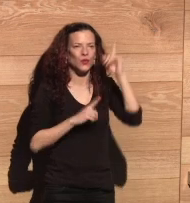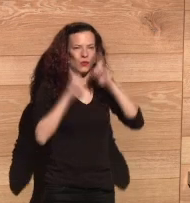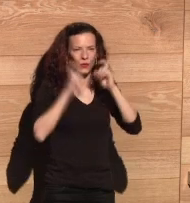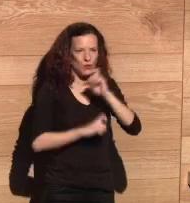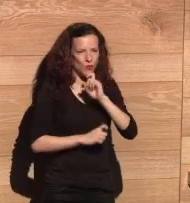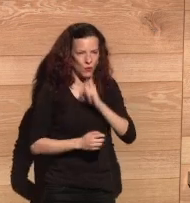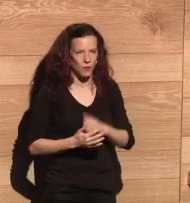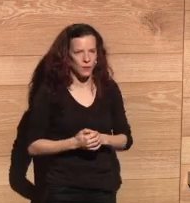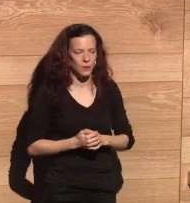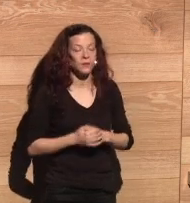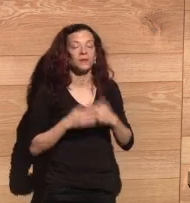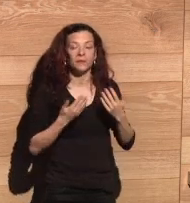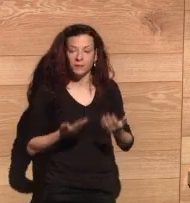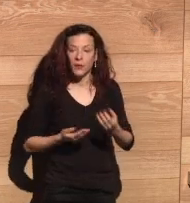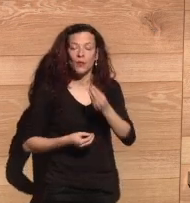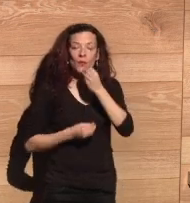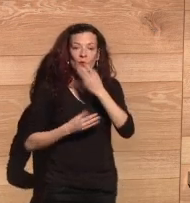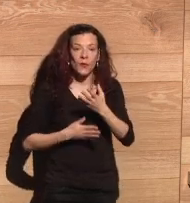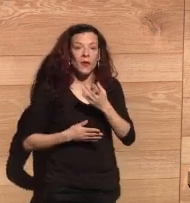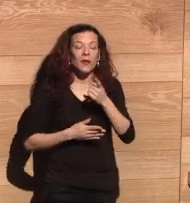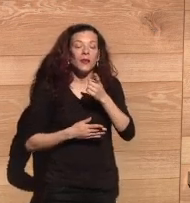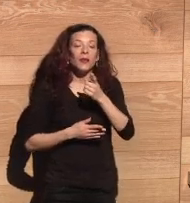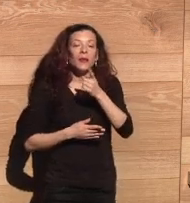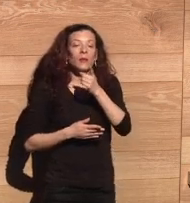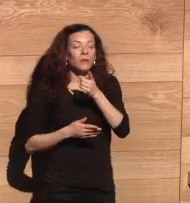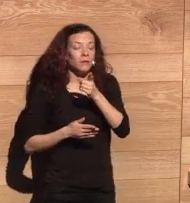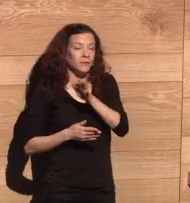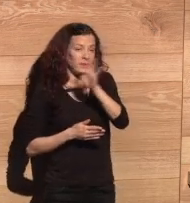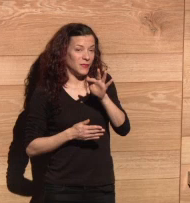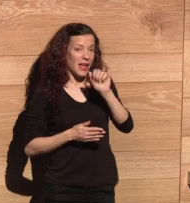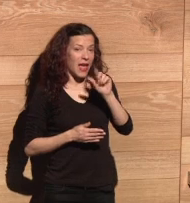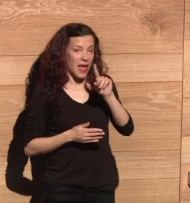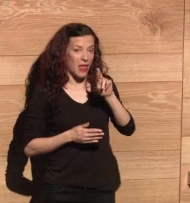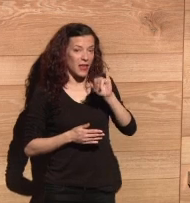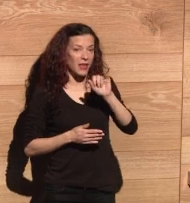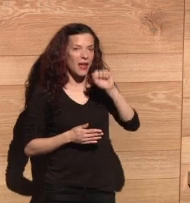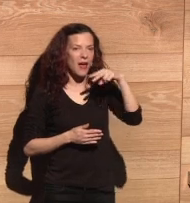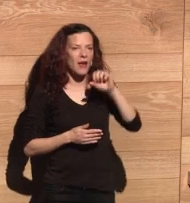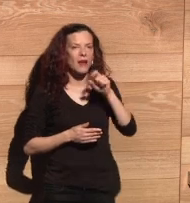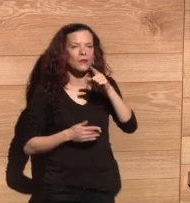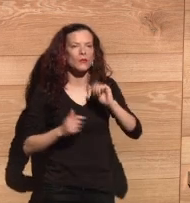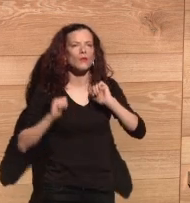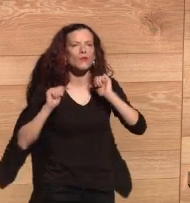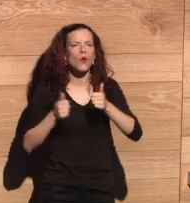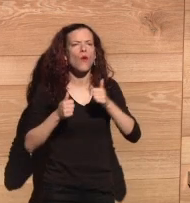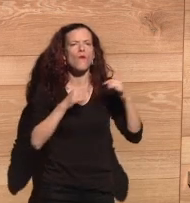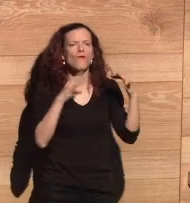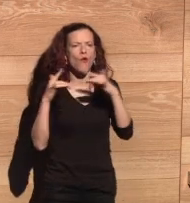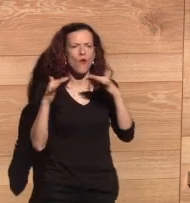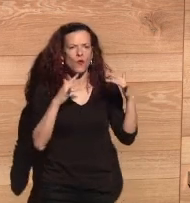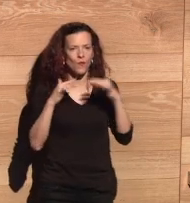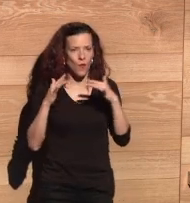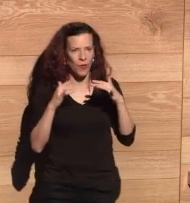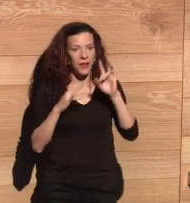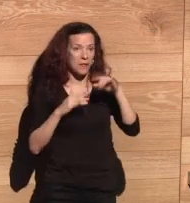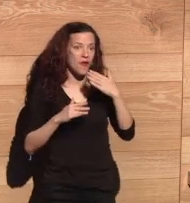bien. En cambio, en tu caso, Adriana, las primeras diferencias las viste relacionadas con el fútbol, que es una